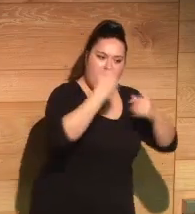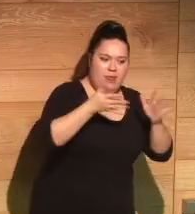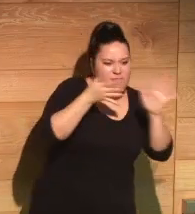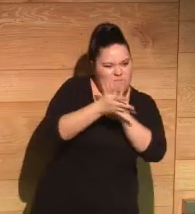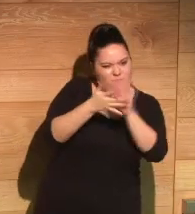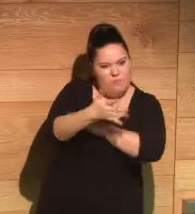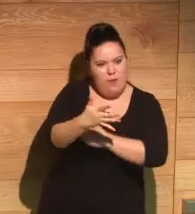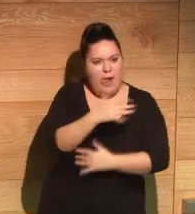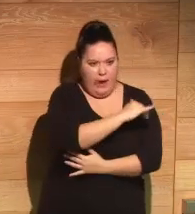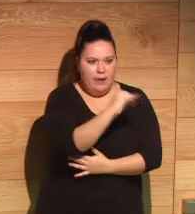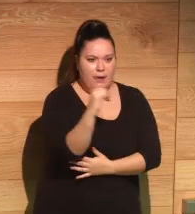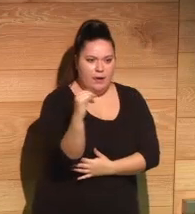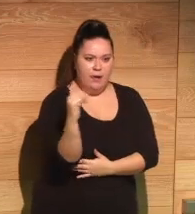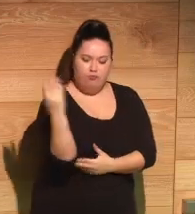creo que